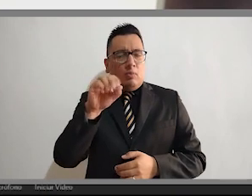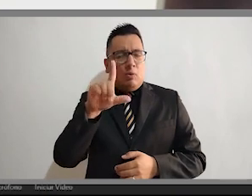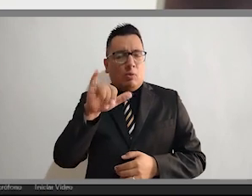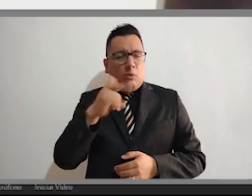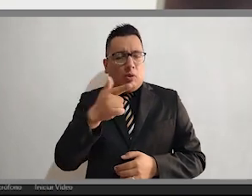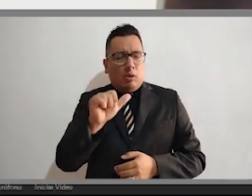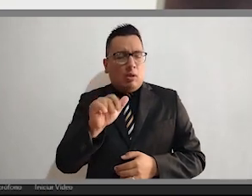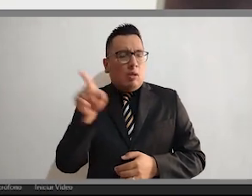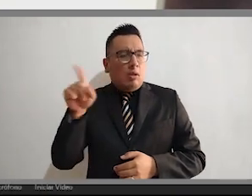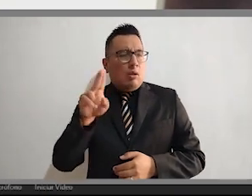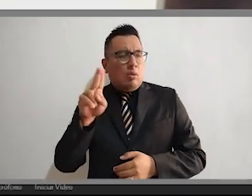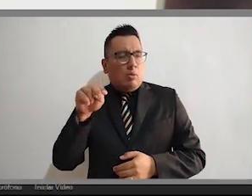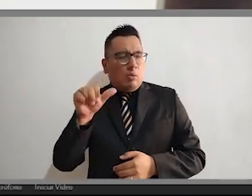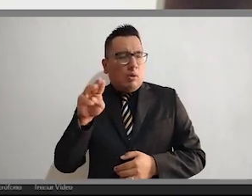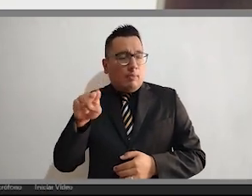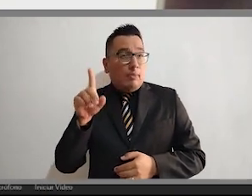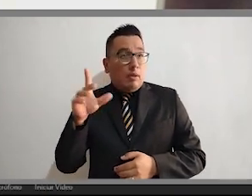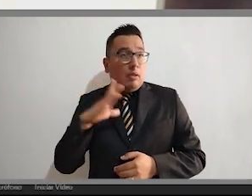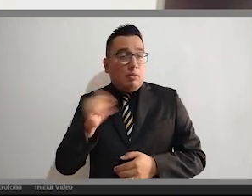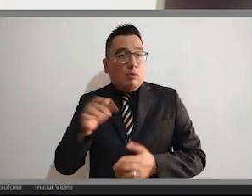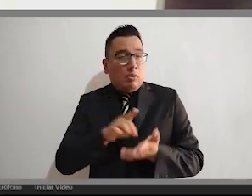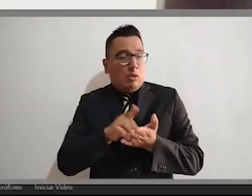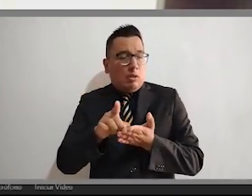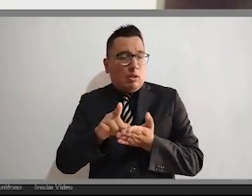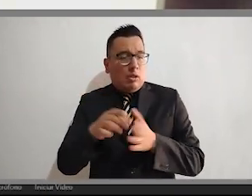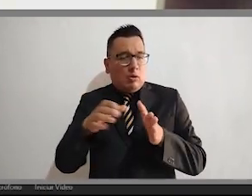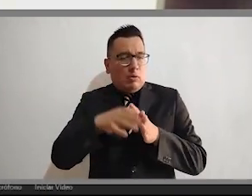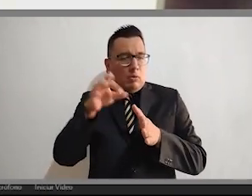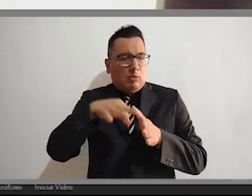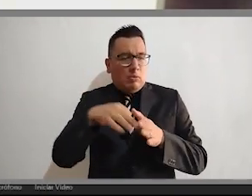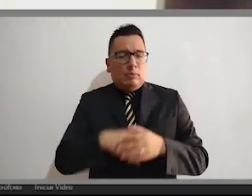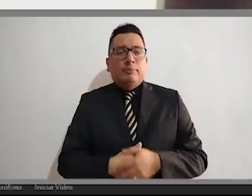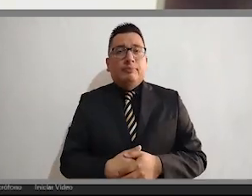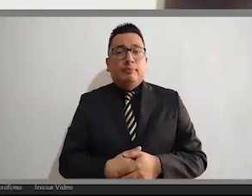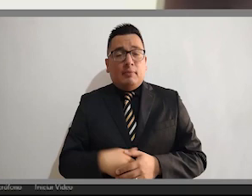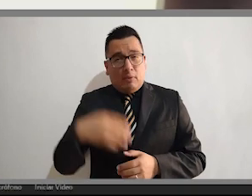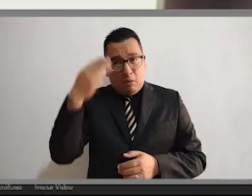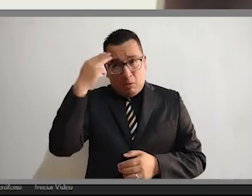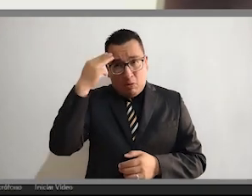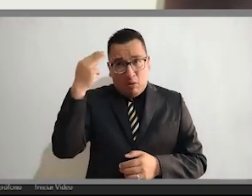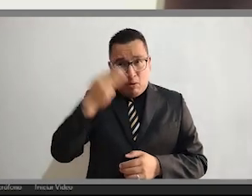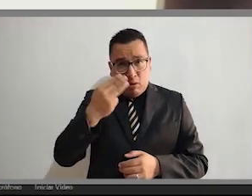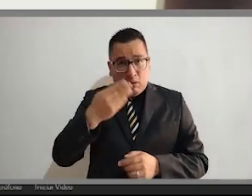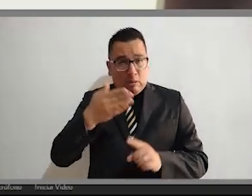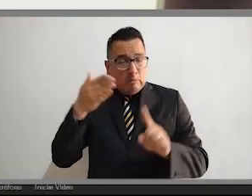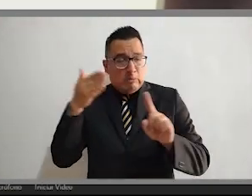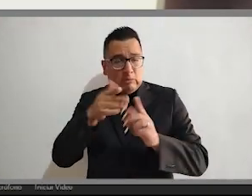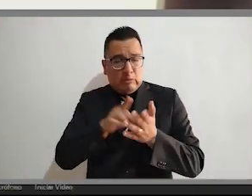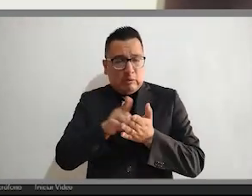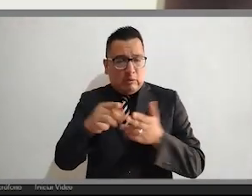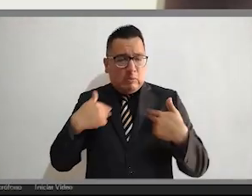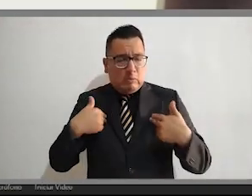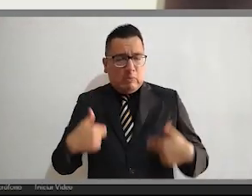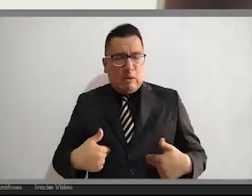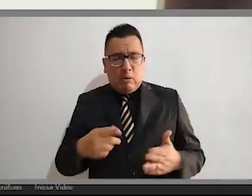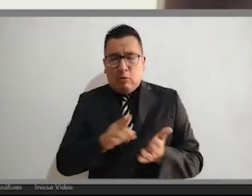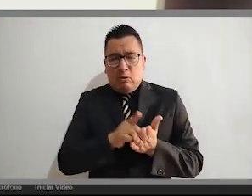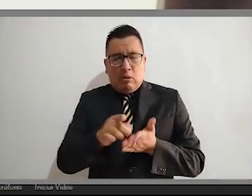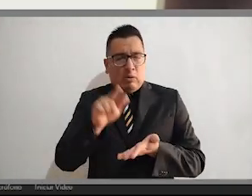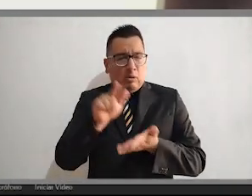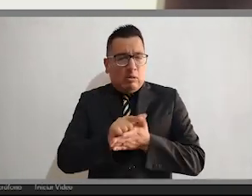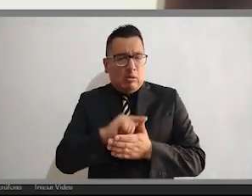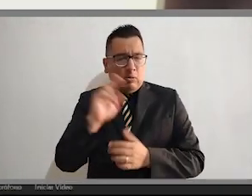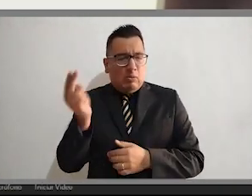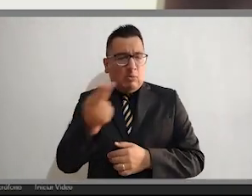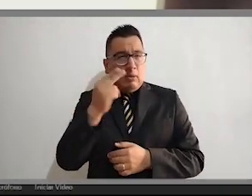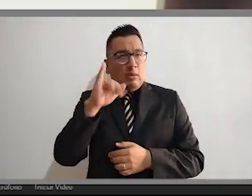de México y en Derecho Electoral por la Escuela Judicial Electoral. Es maestra y especialista en Derechos Humanos y Derecho Constitucional por la